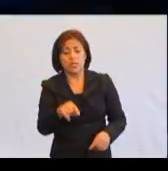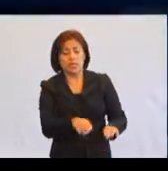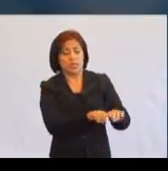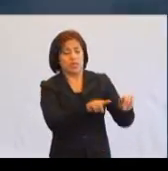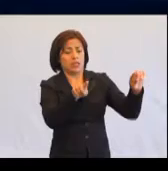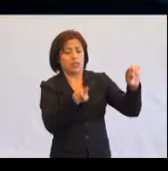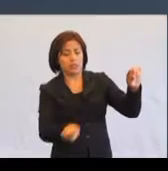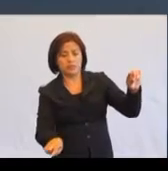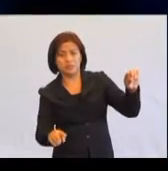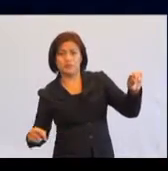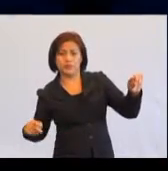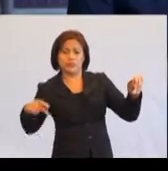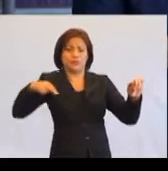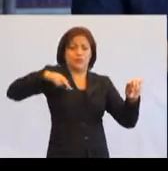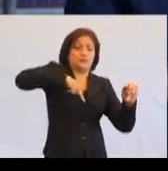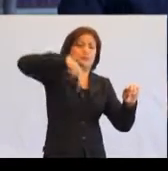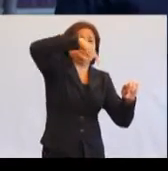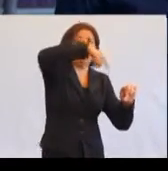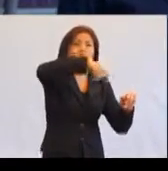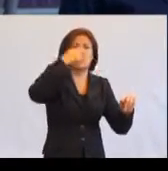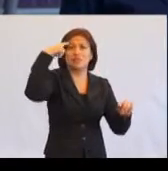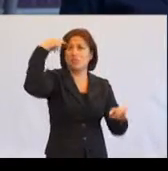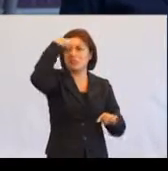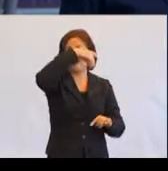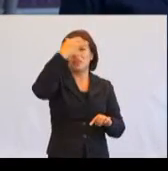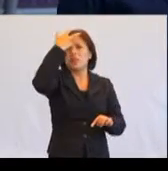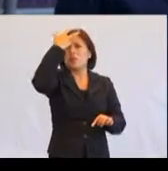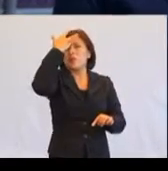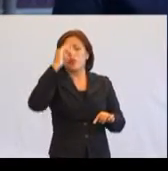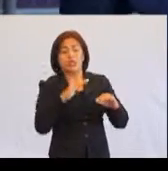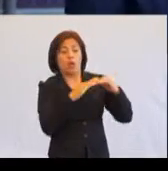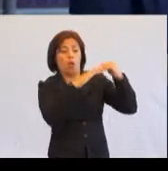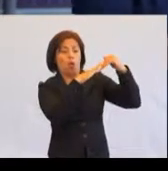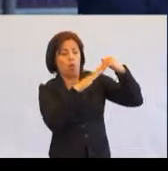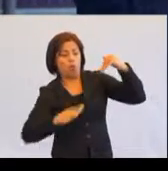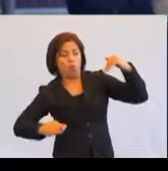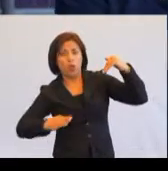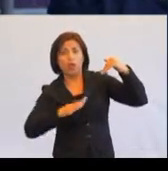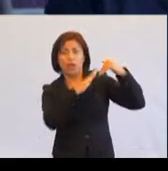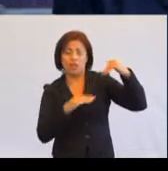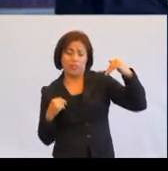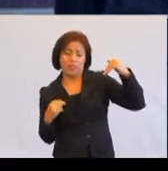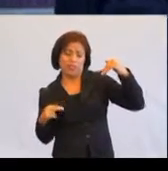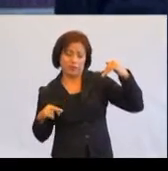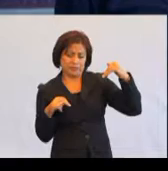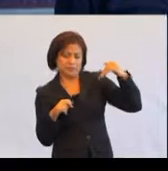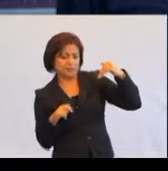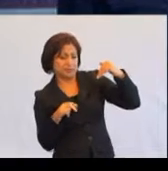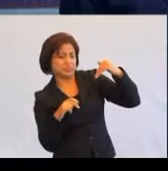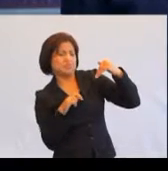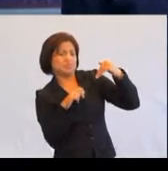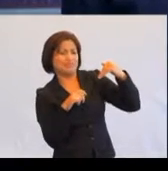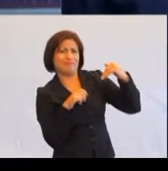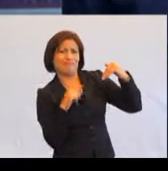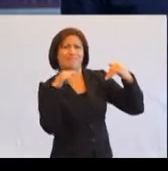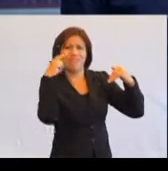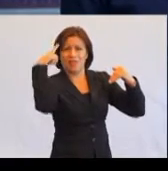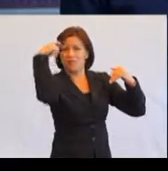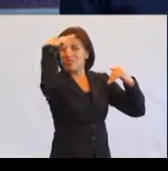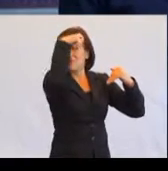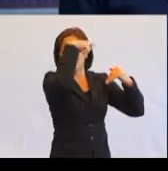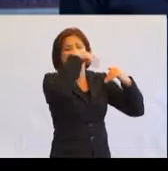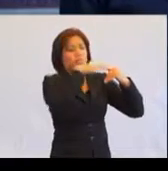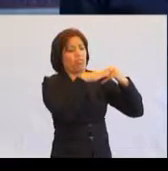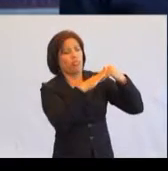para nosotros es muy difícil subir una grada, para nosotros es muy difícil. Muchas veces está la grada, pero está demasiado inclinada. Entonces es algo imposible